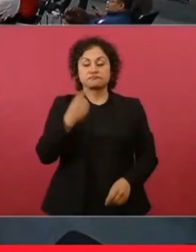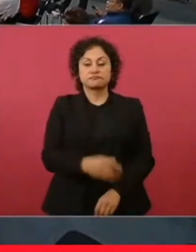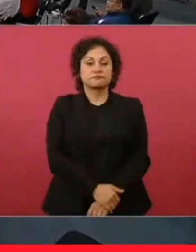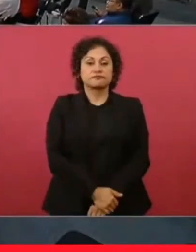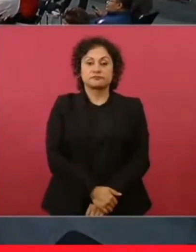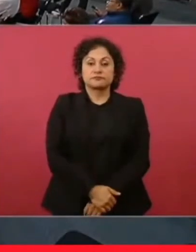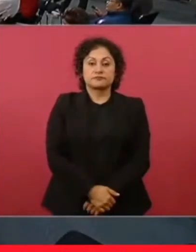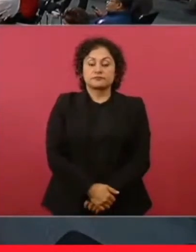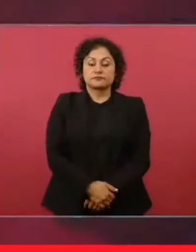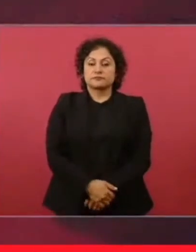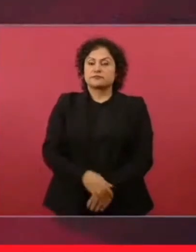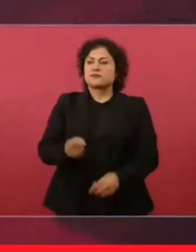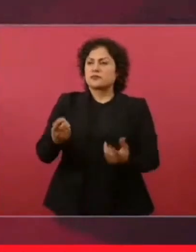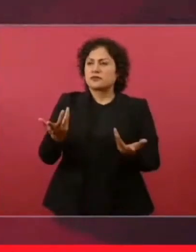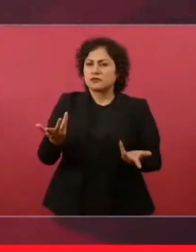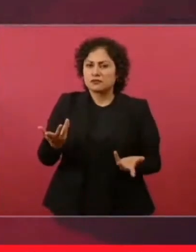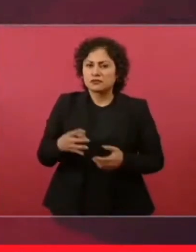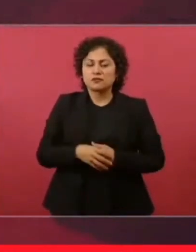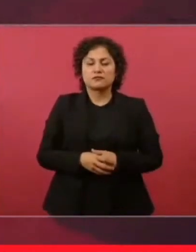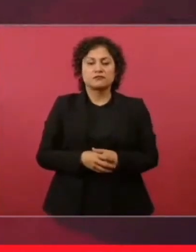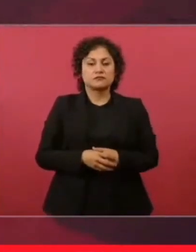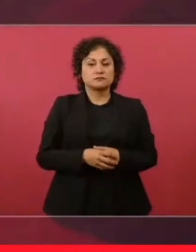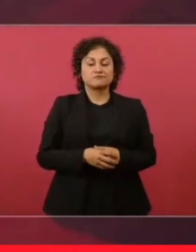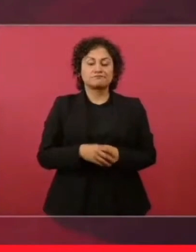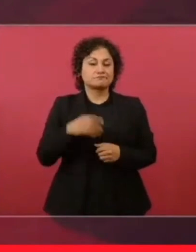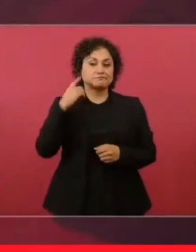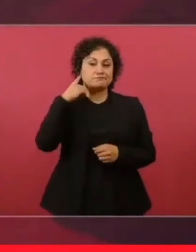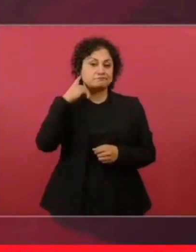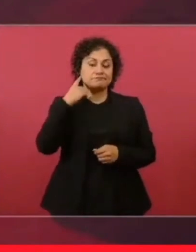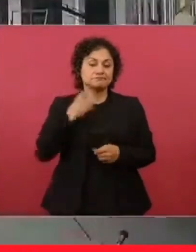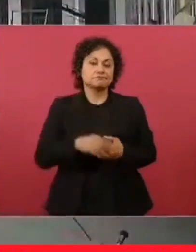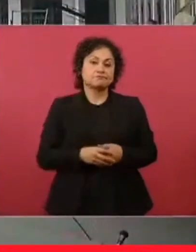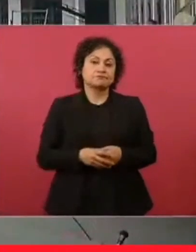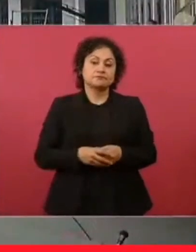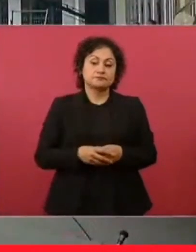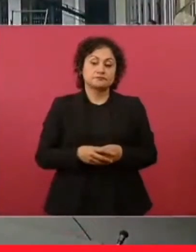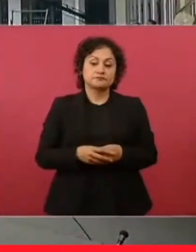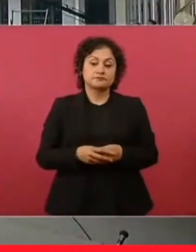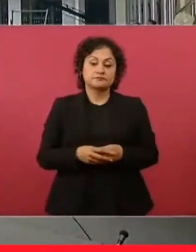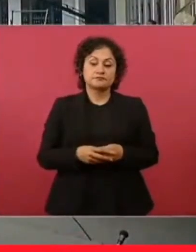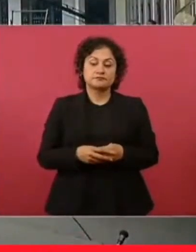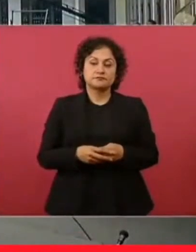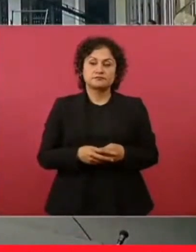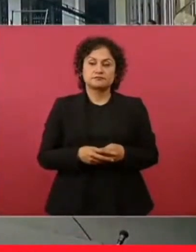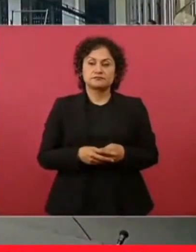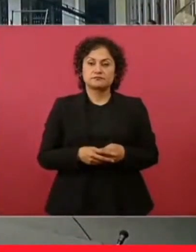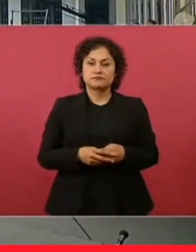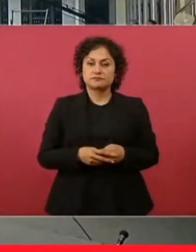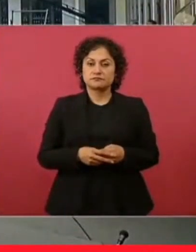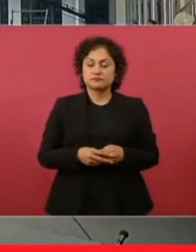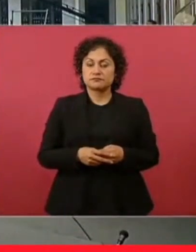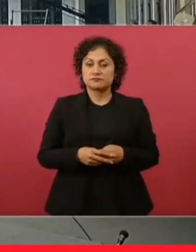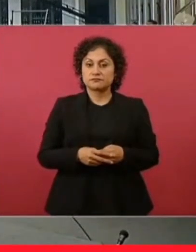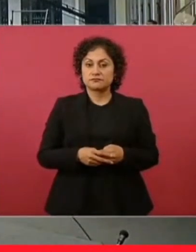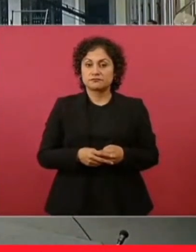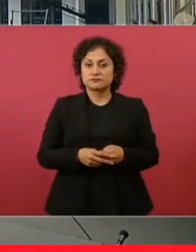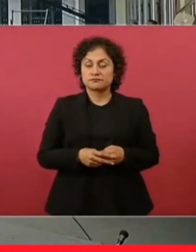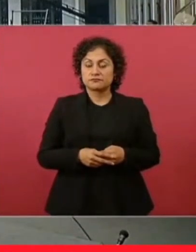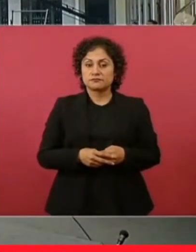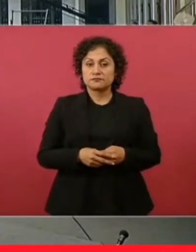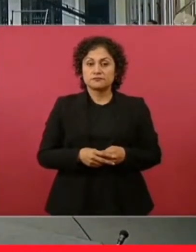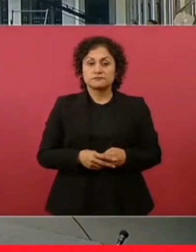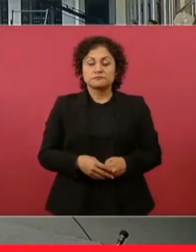¿Qué hicieron los republicanos? Se presentaron una carta al gobierno de los Estados Unidos para que se emitieran sanciones para